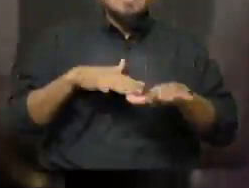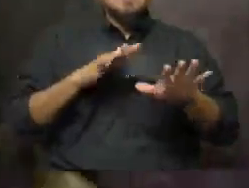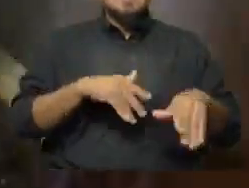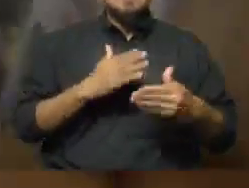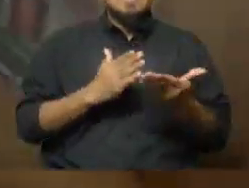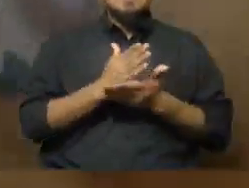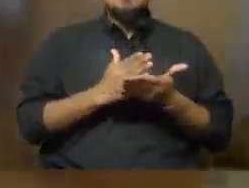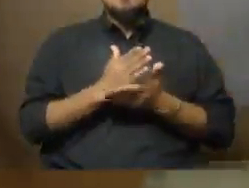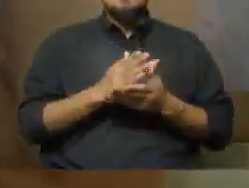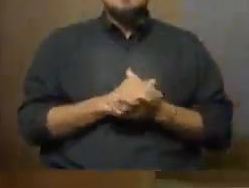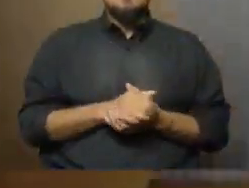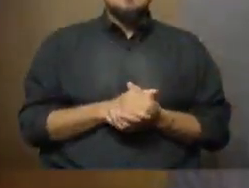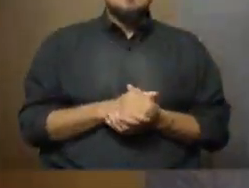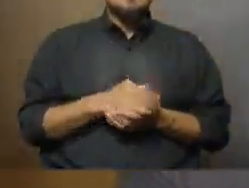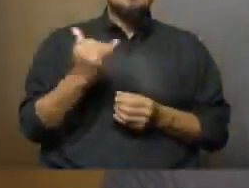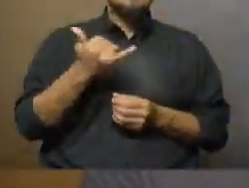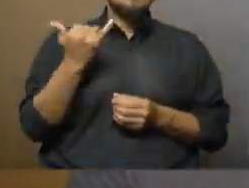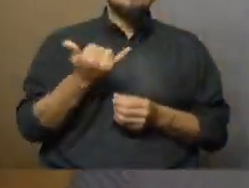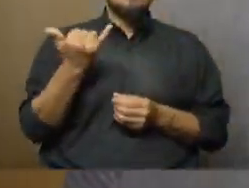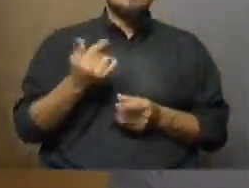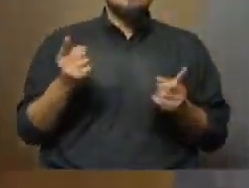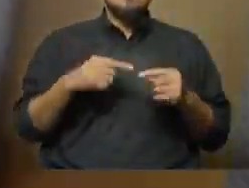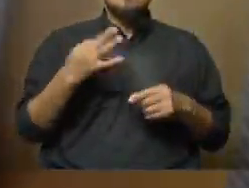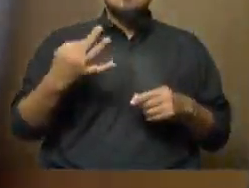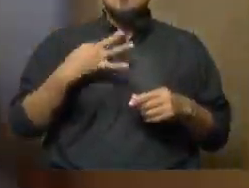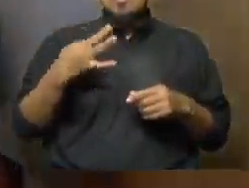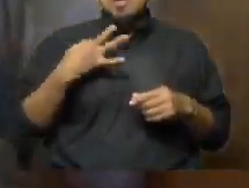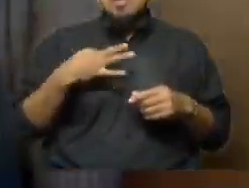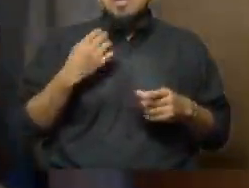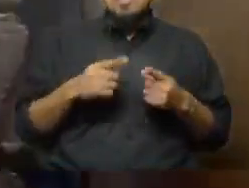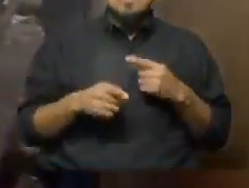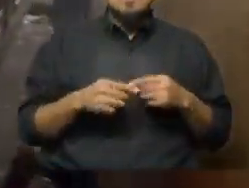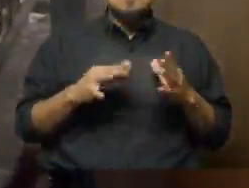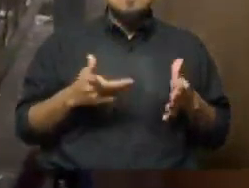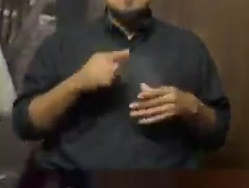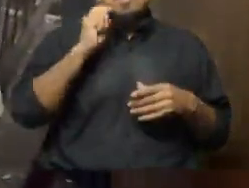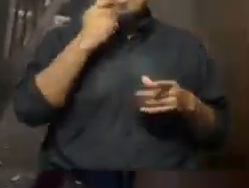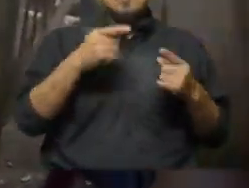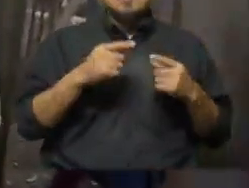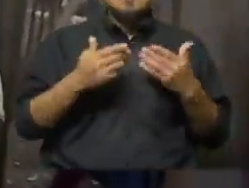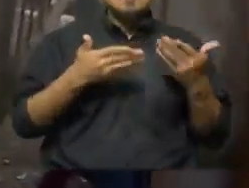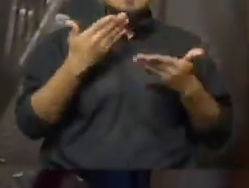siempre. ¿Hace cuánto tiempo? Muchos años. ¿Qué te gusta del carnaval?